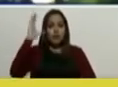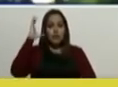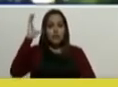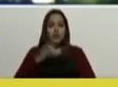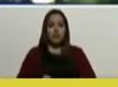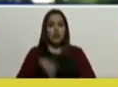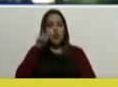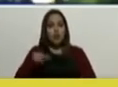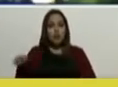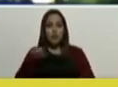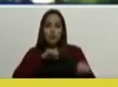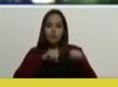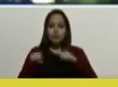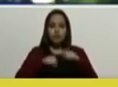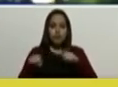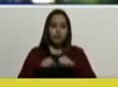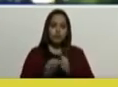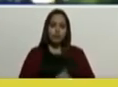con un pueblo movilizado.